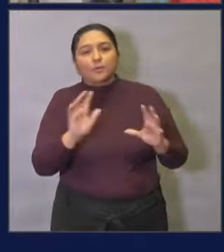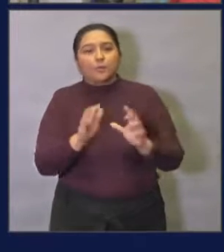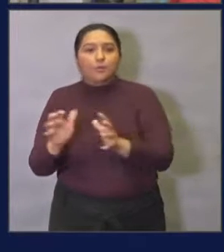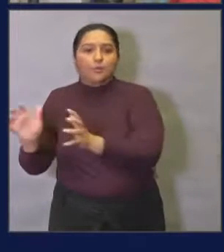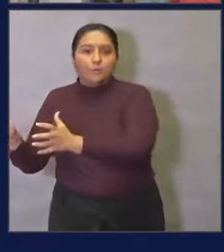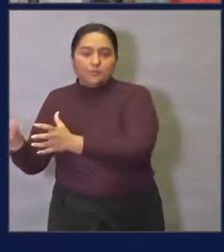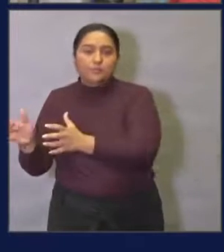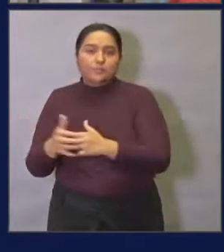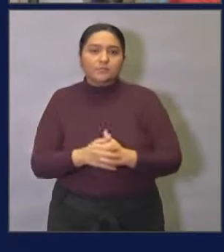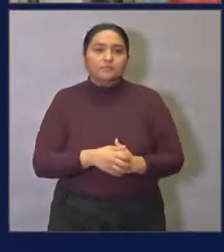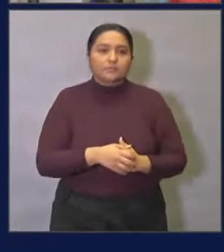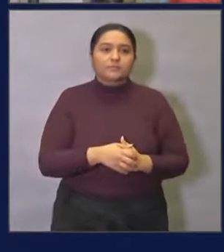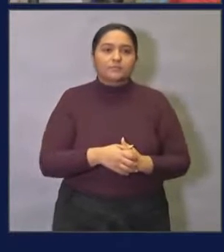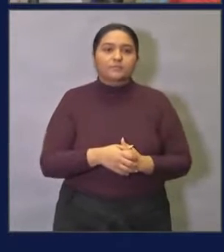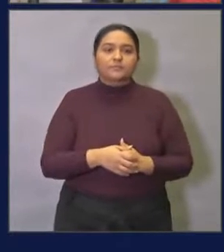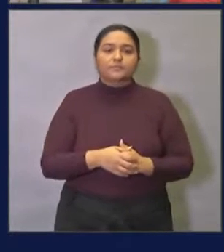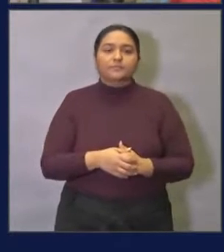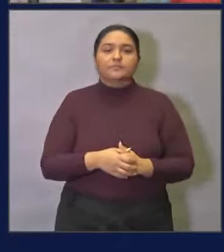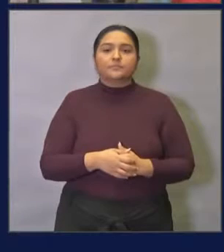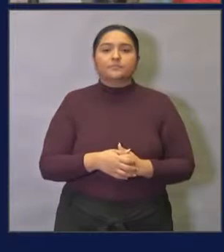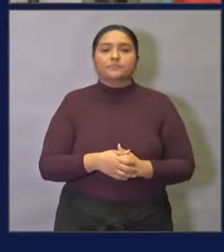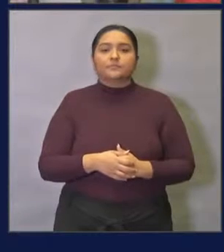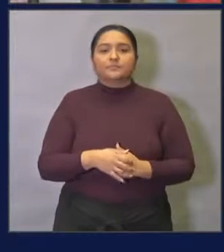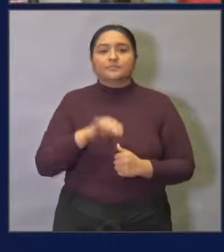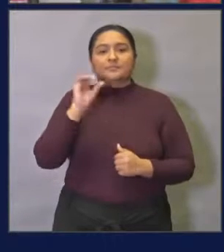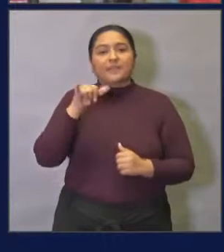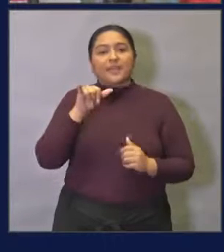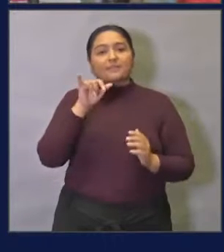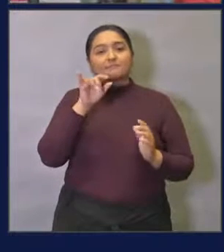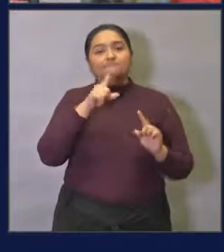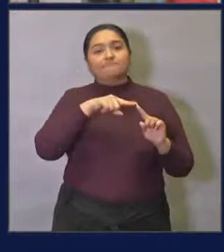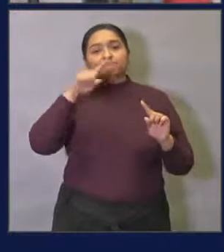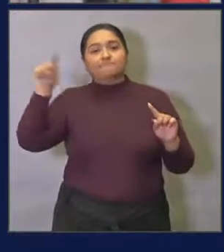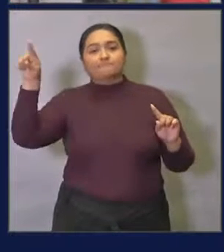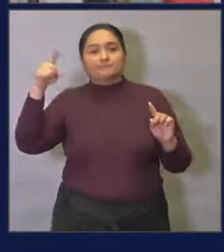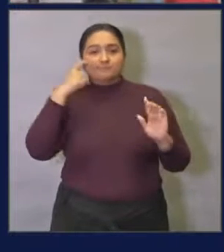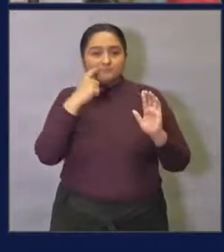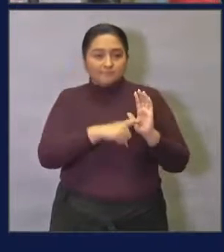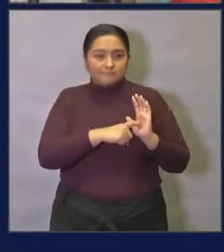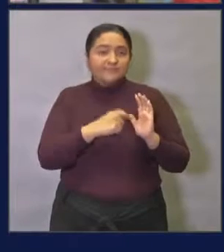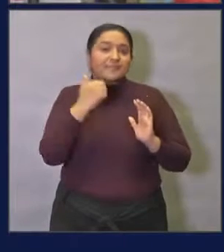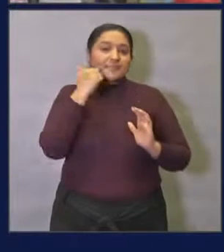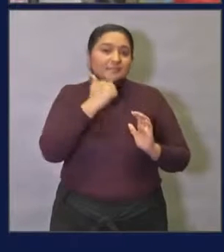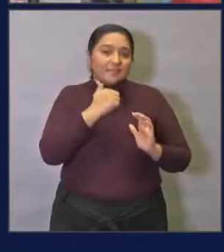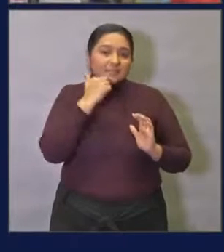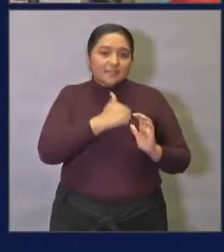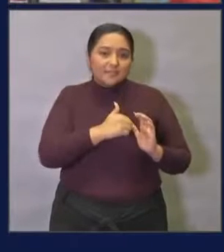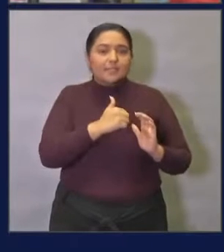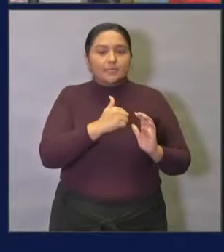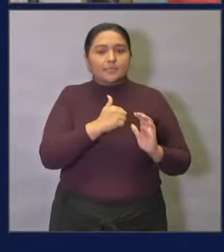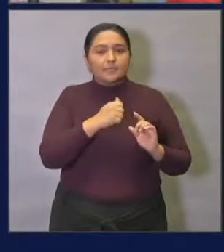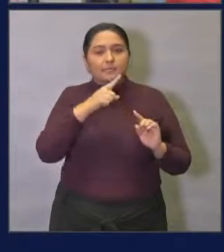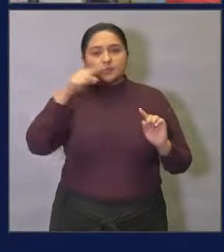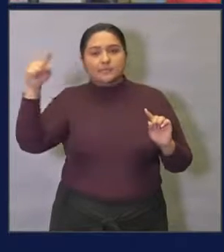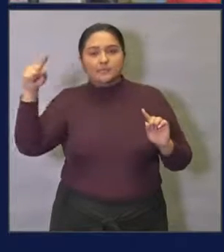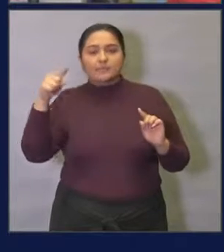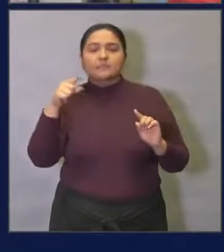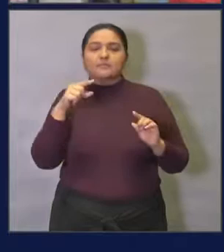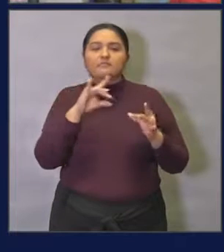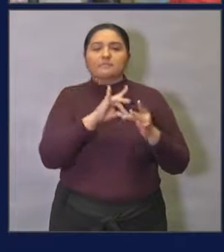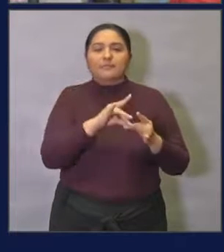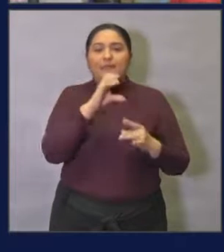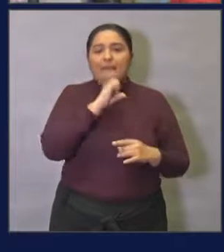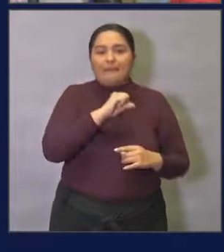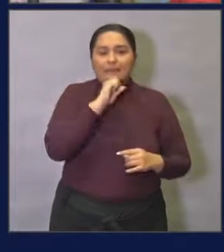viendo aumentos. En este gráfico podemos observar la tasa diaria ajustada por edad de casos por cada